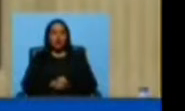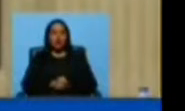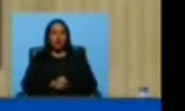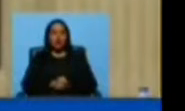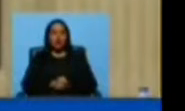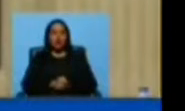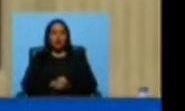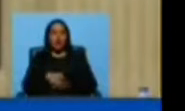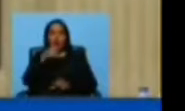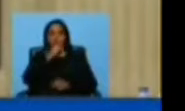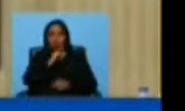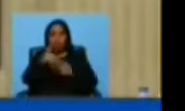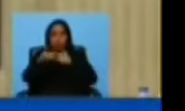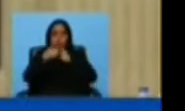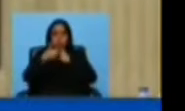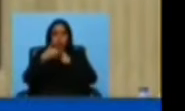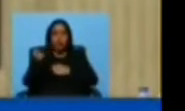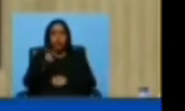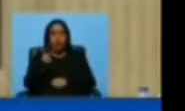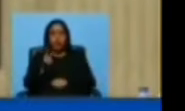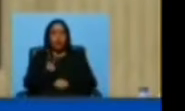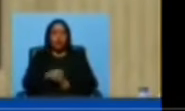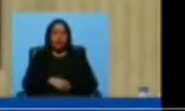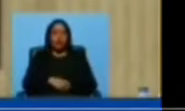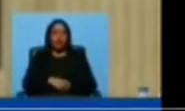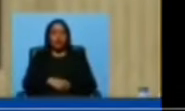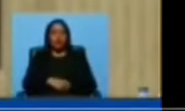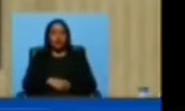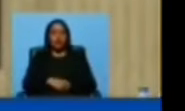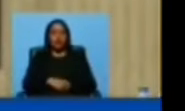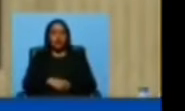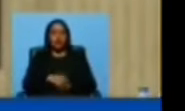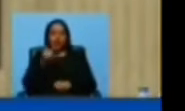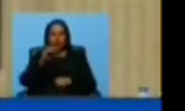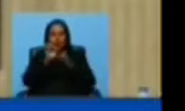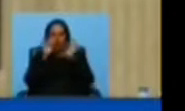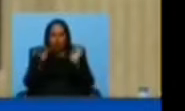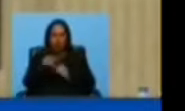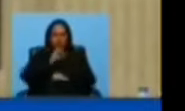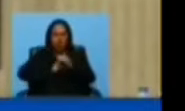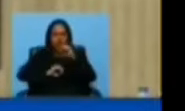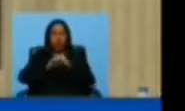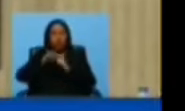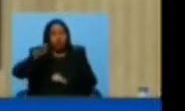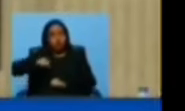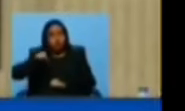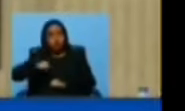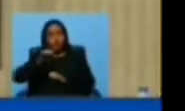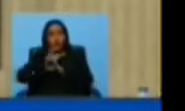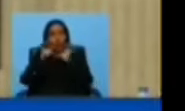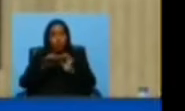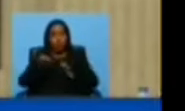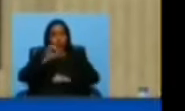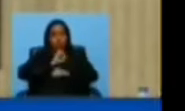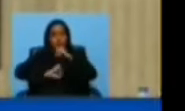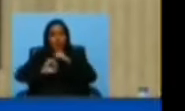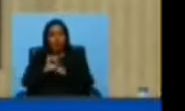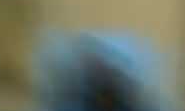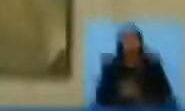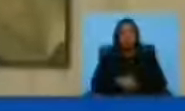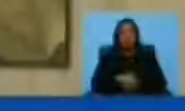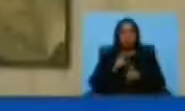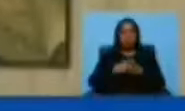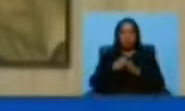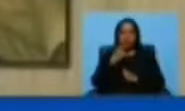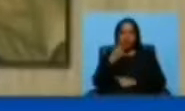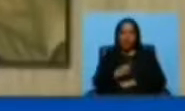los que están atacando a Venezuela hay mecanismos para defenderse hay mecanismo para defenderse entonces hay que